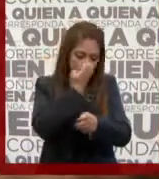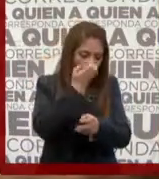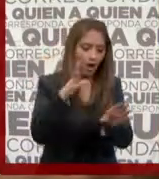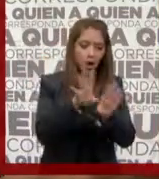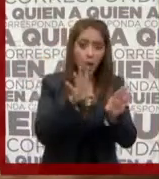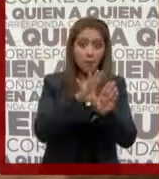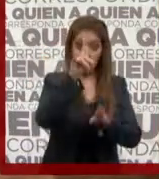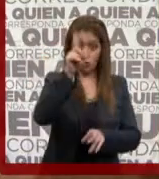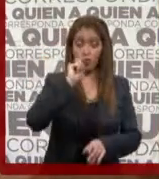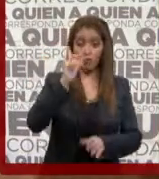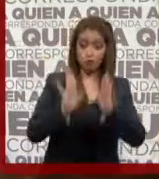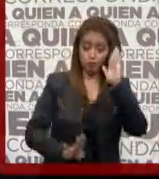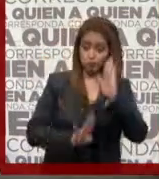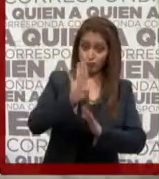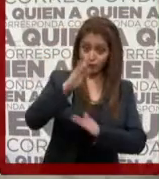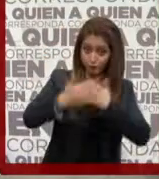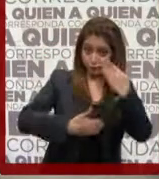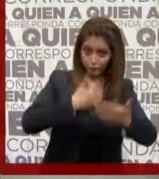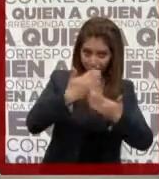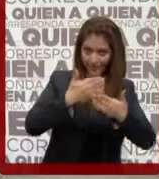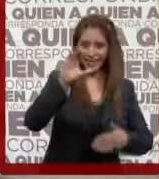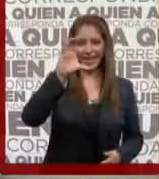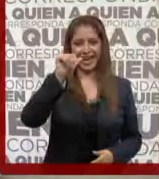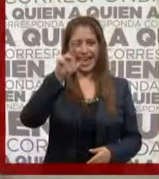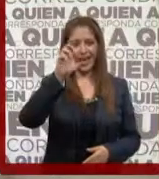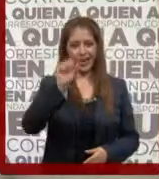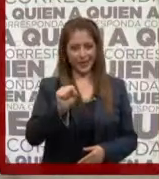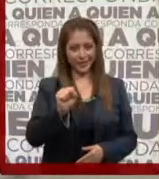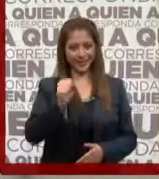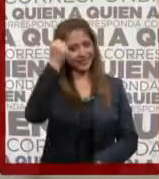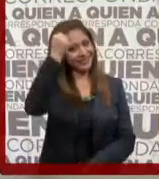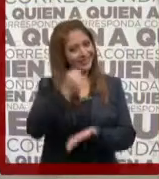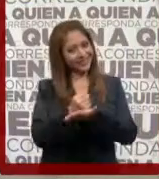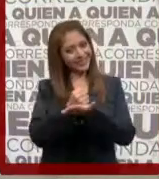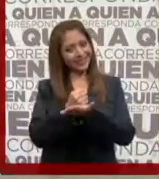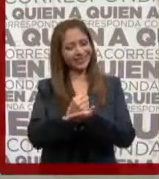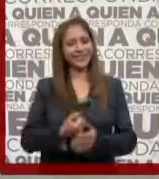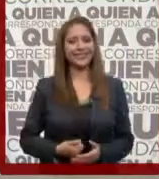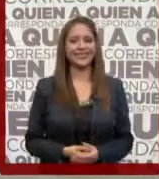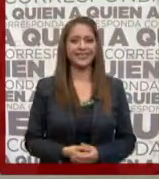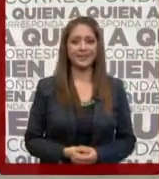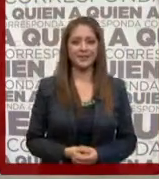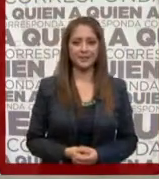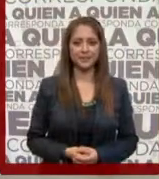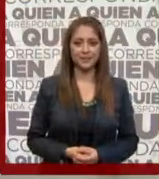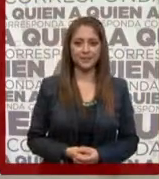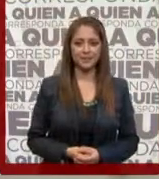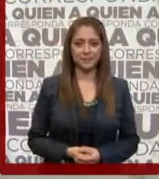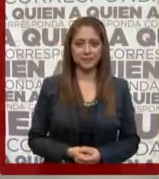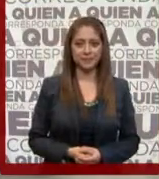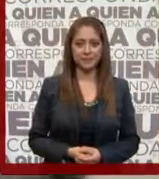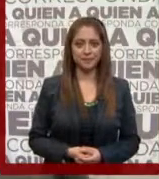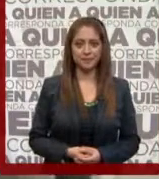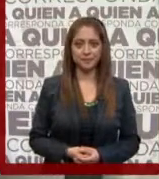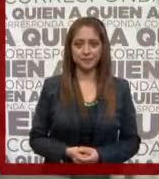de éxito por delante. Carlos Carpizo Terrones, A Quien Corresponda.